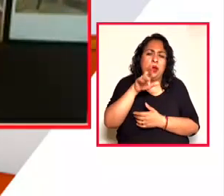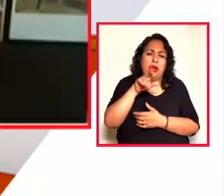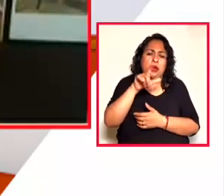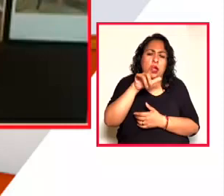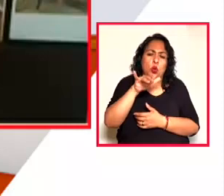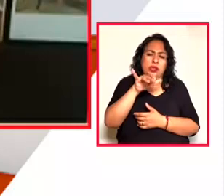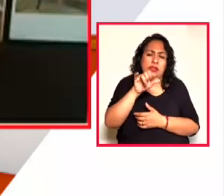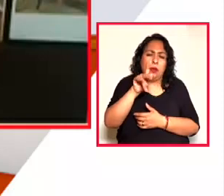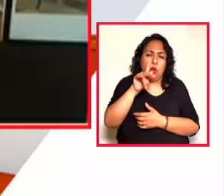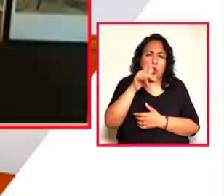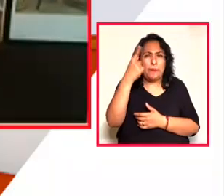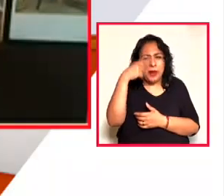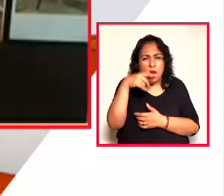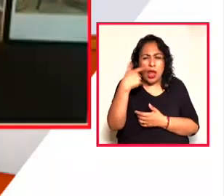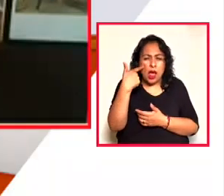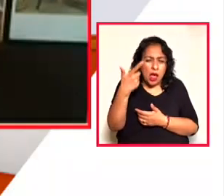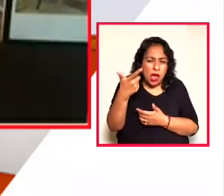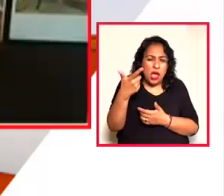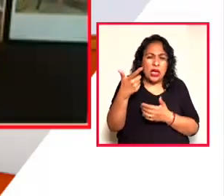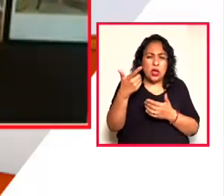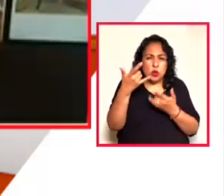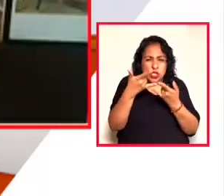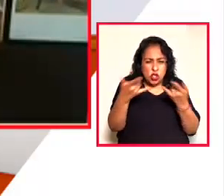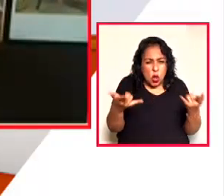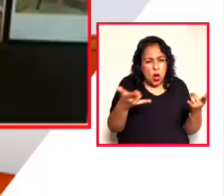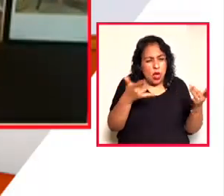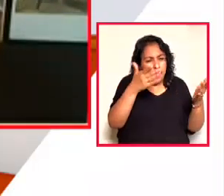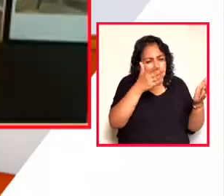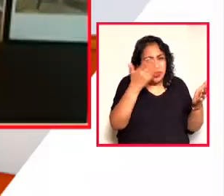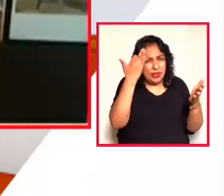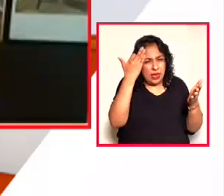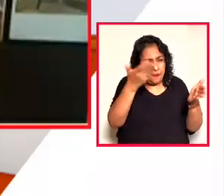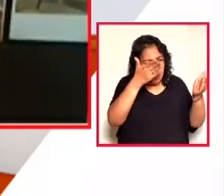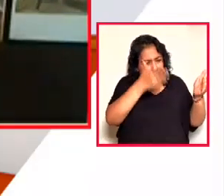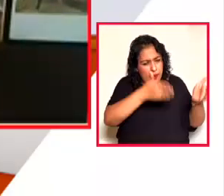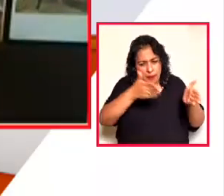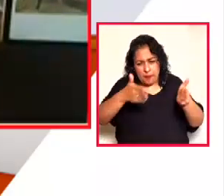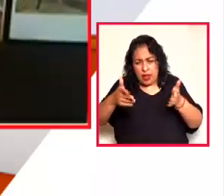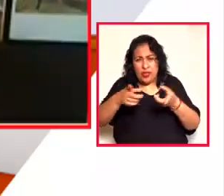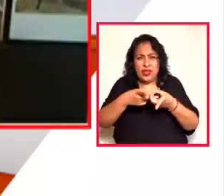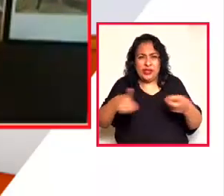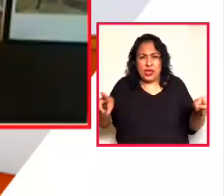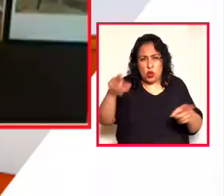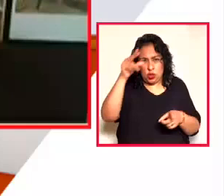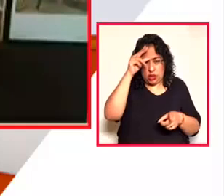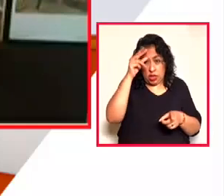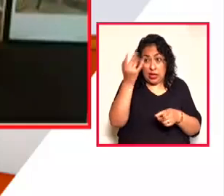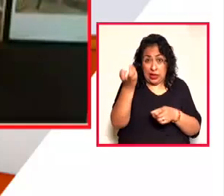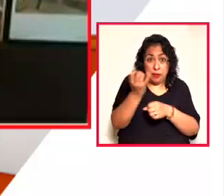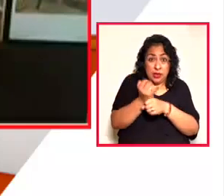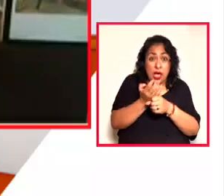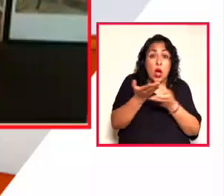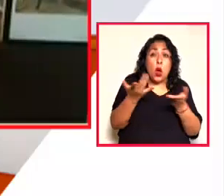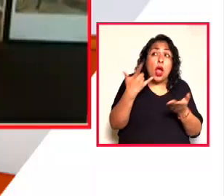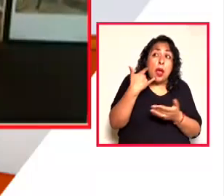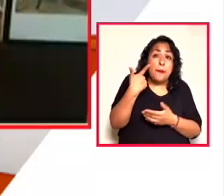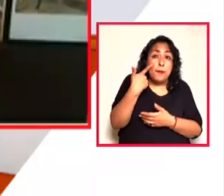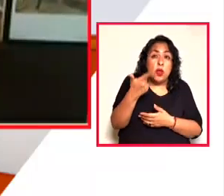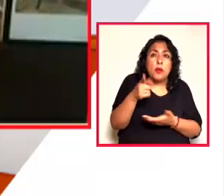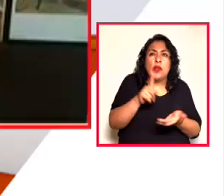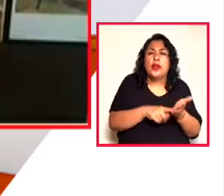para desmenuzar cronológicamente su desarrollo intelectual. Esta investigación ahora podemos consultarla en el